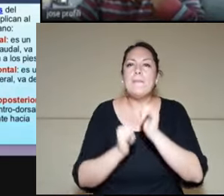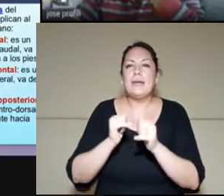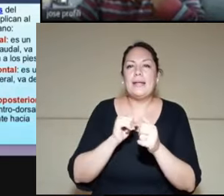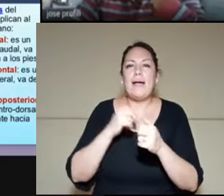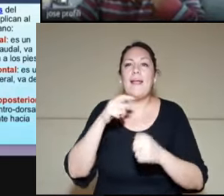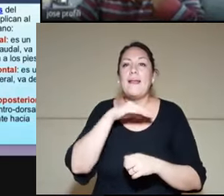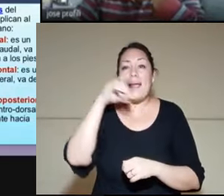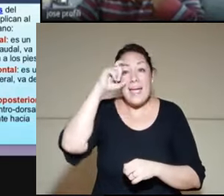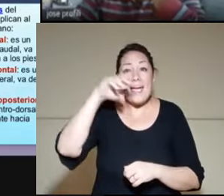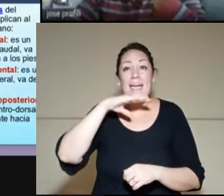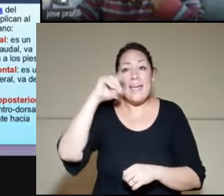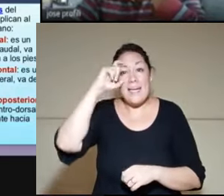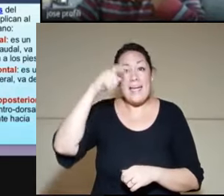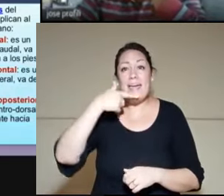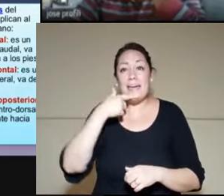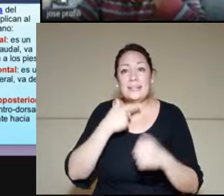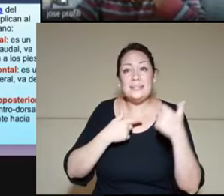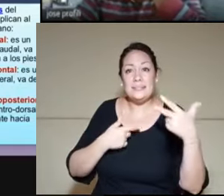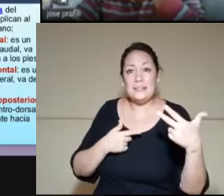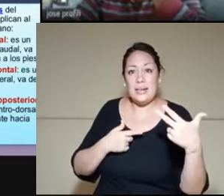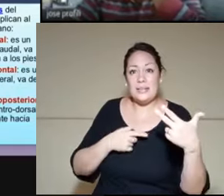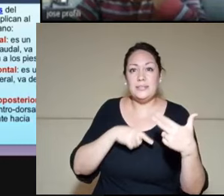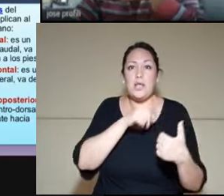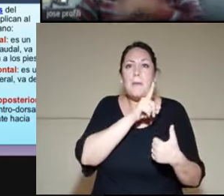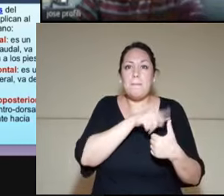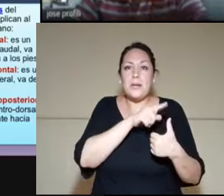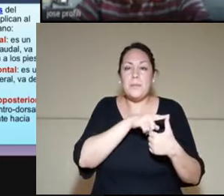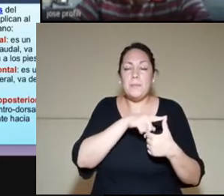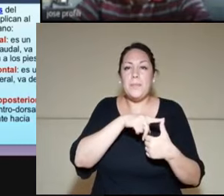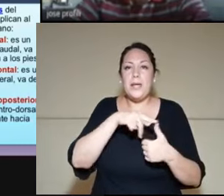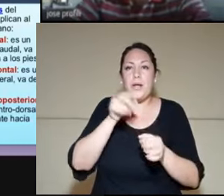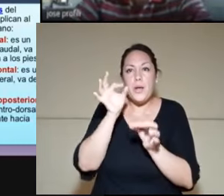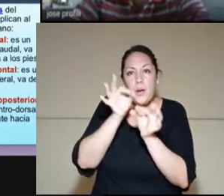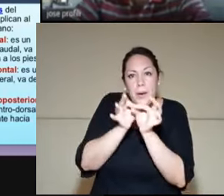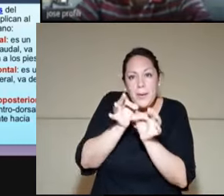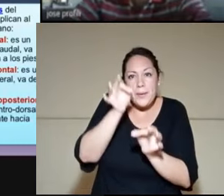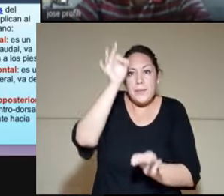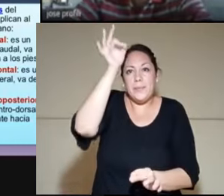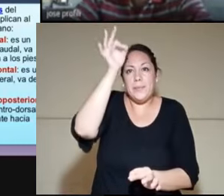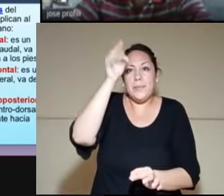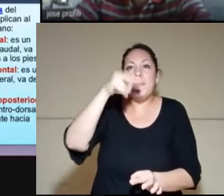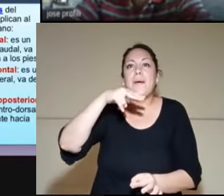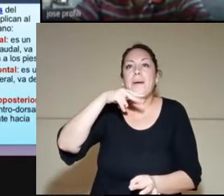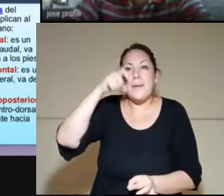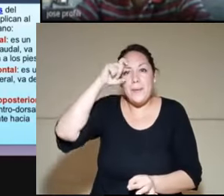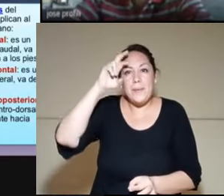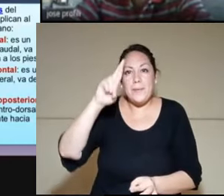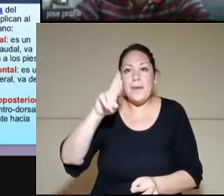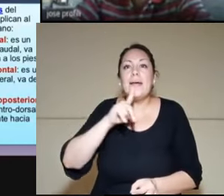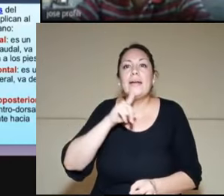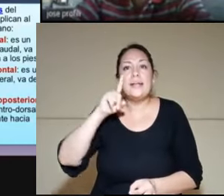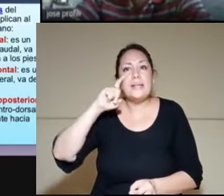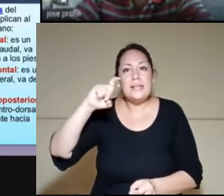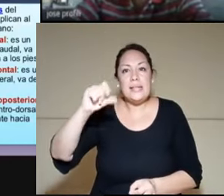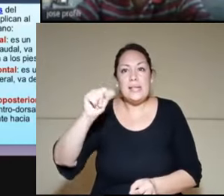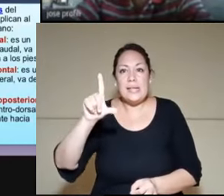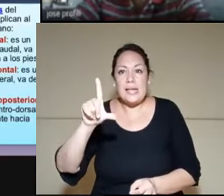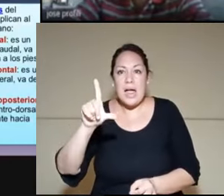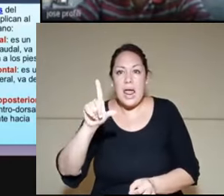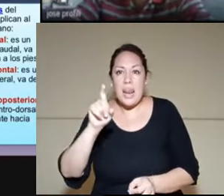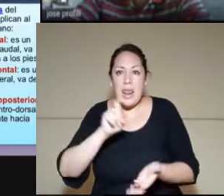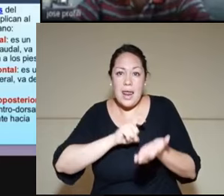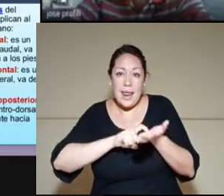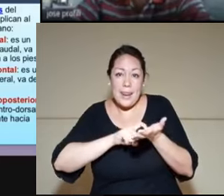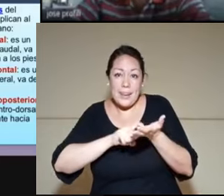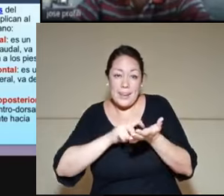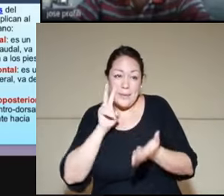quedan 3 ejes. Un eje vertical, ¿no es cierto? Que es este, no sé si lo están viendo, ven el